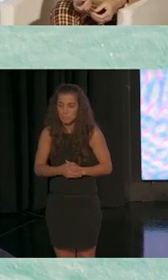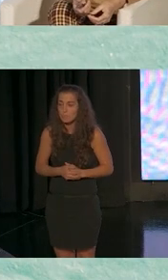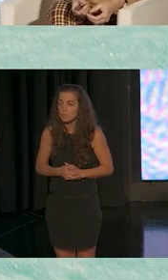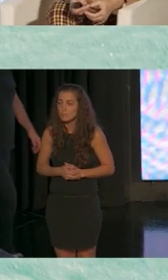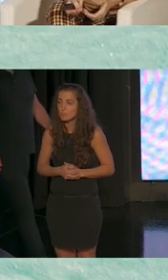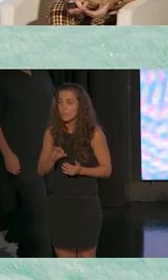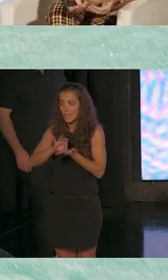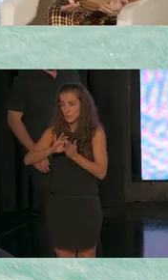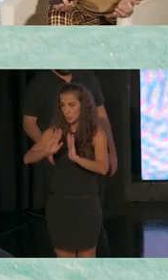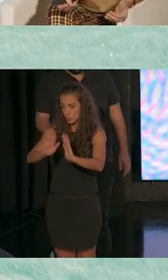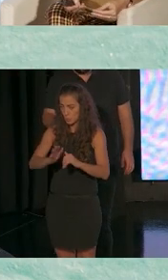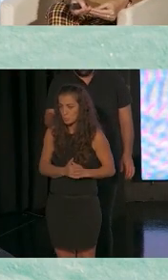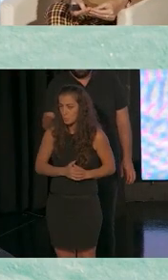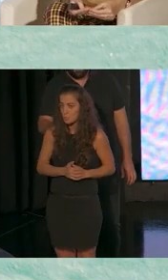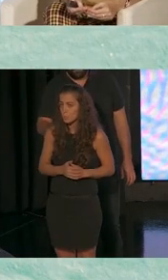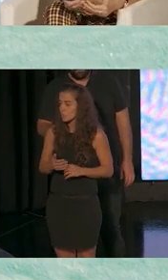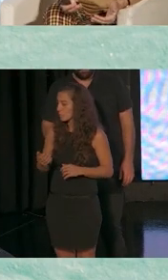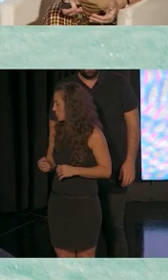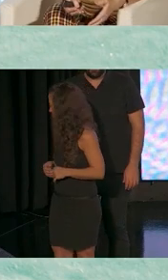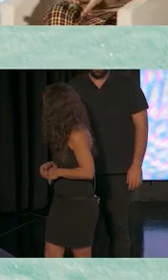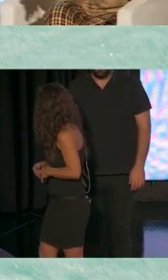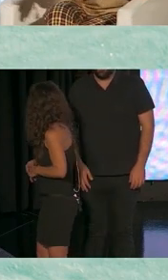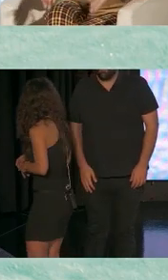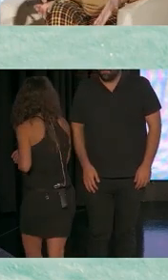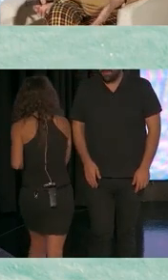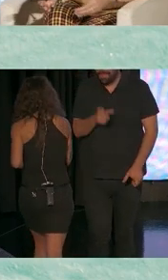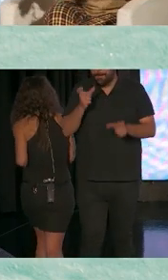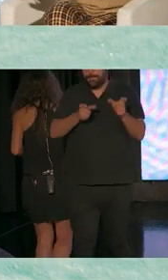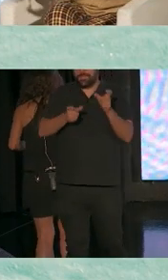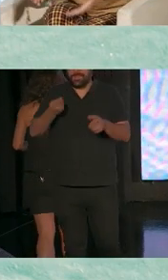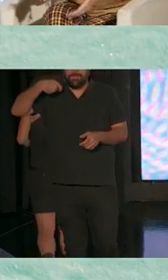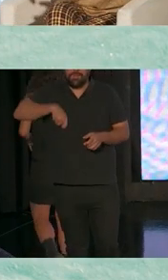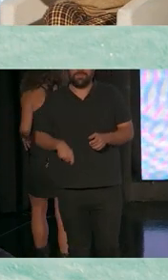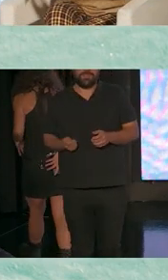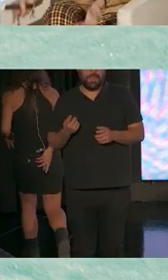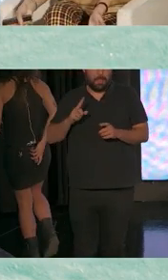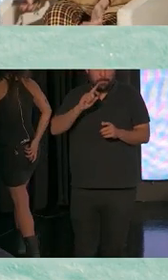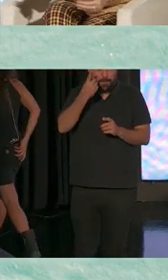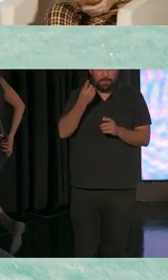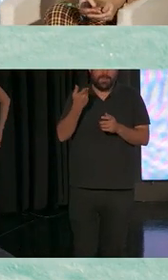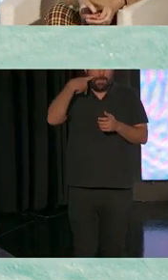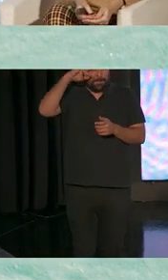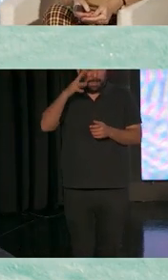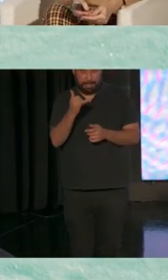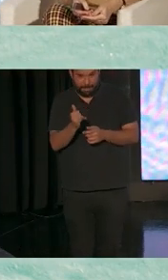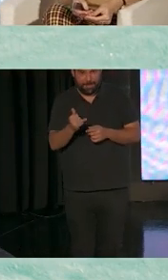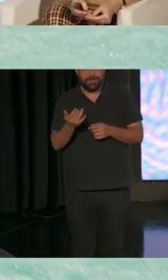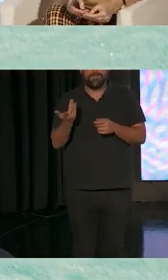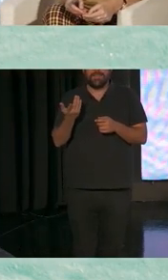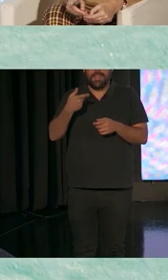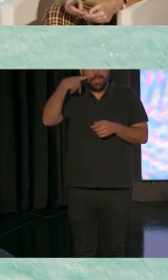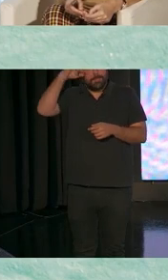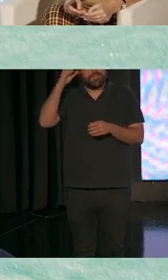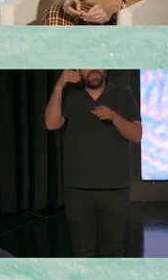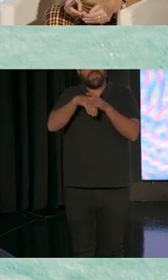eh Mientras tanto pues personas profesionales de primera línea con mucha experiencia en el en el